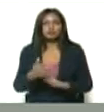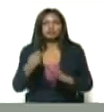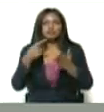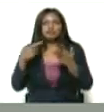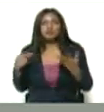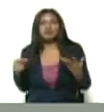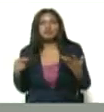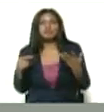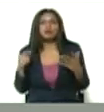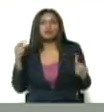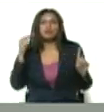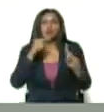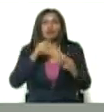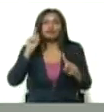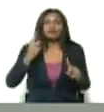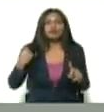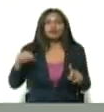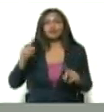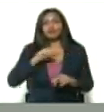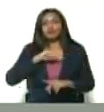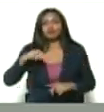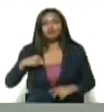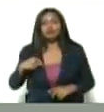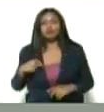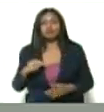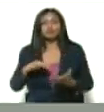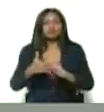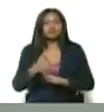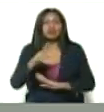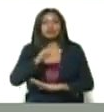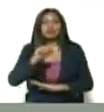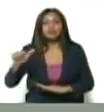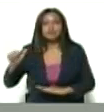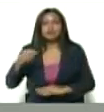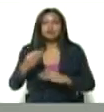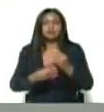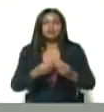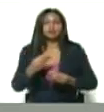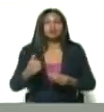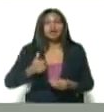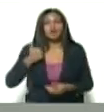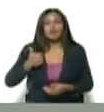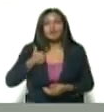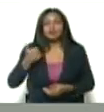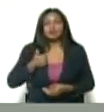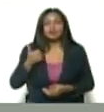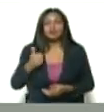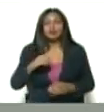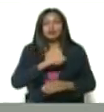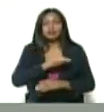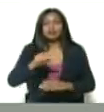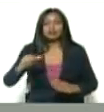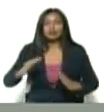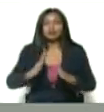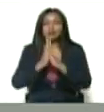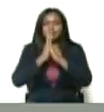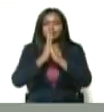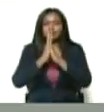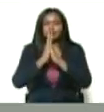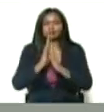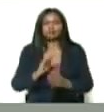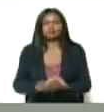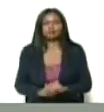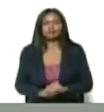distintas opciones que tenemos. Eso se va a hacer esta semana, aprovechando la Semana Santa, la